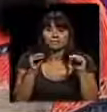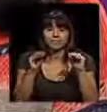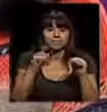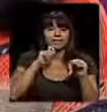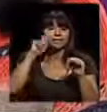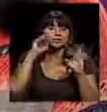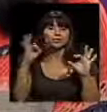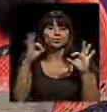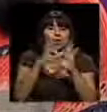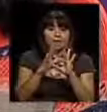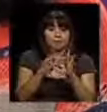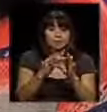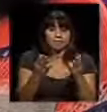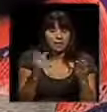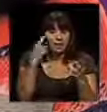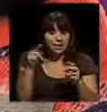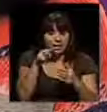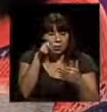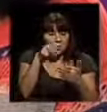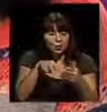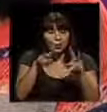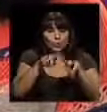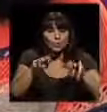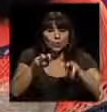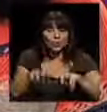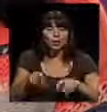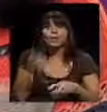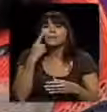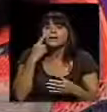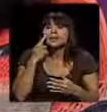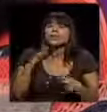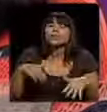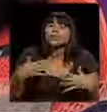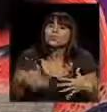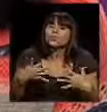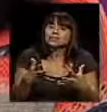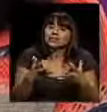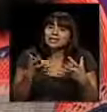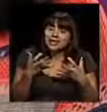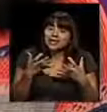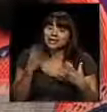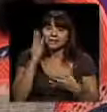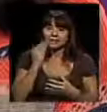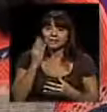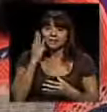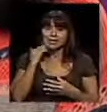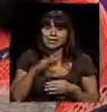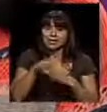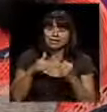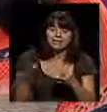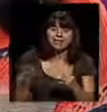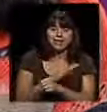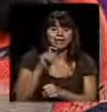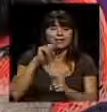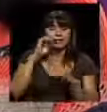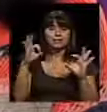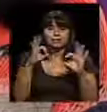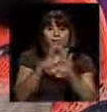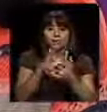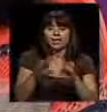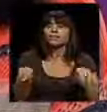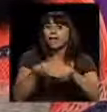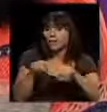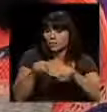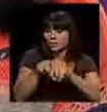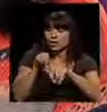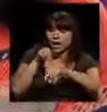miren cuánto se desea, ¿verdad?, esa vivencia integral de la sexualidad. Por supuesto que también están nuestros asesores y asesoras en el área de ciencias